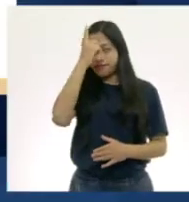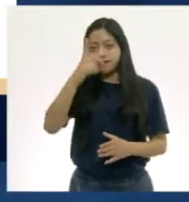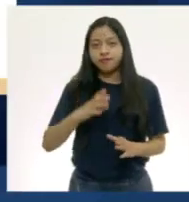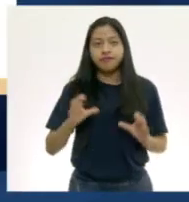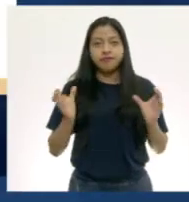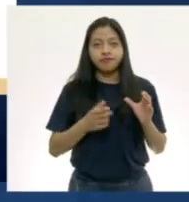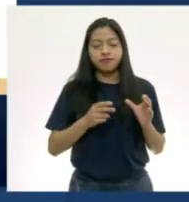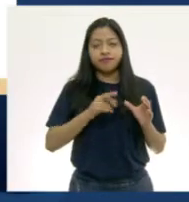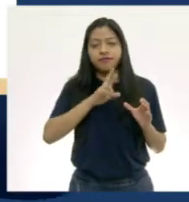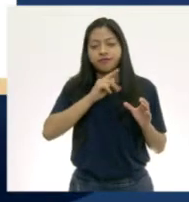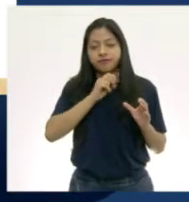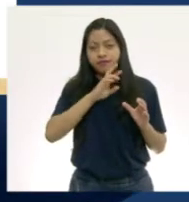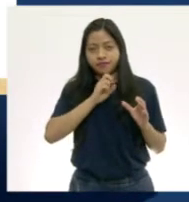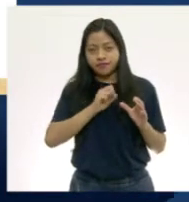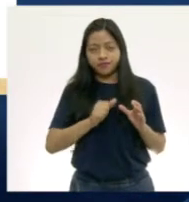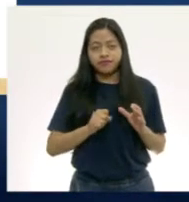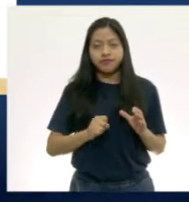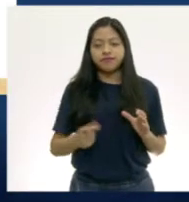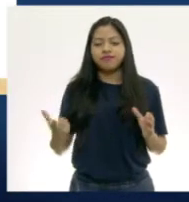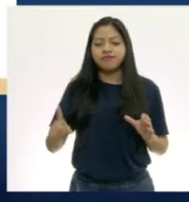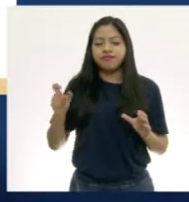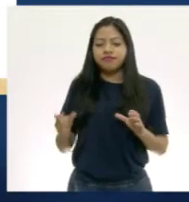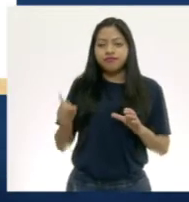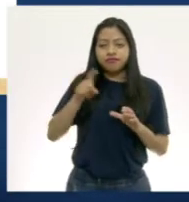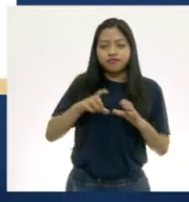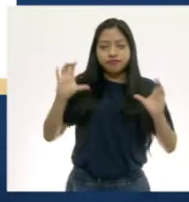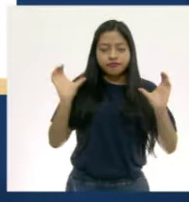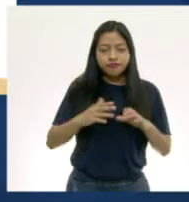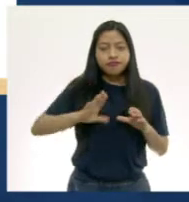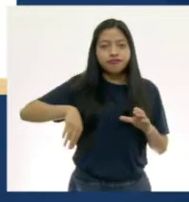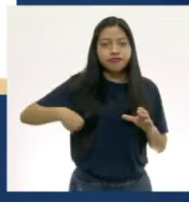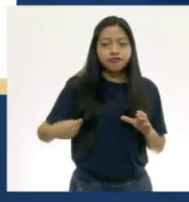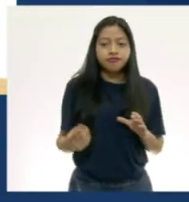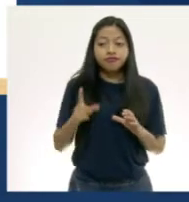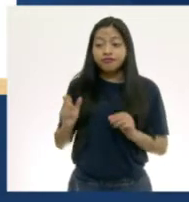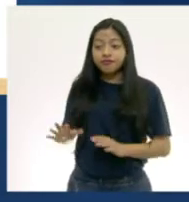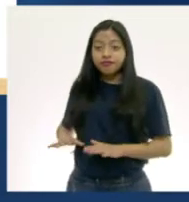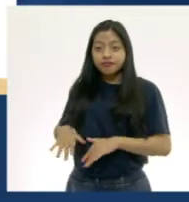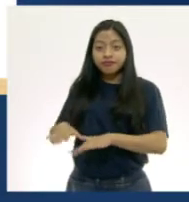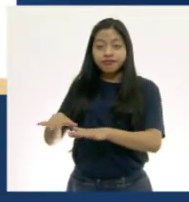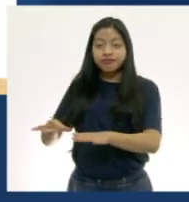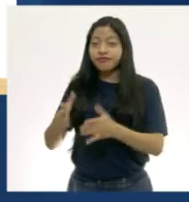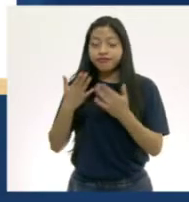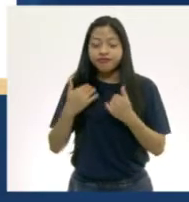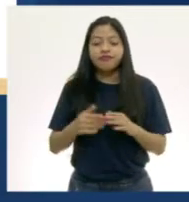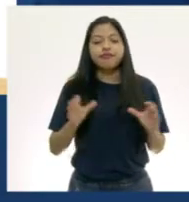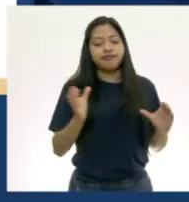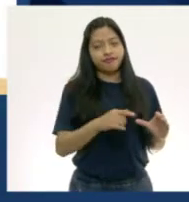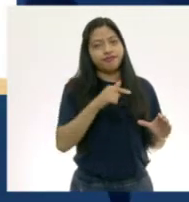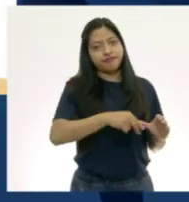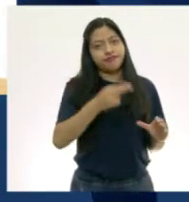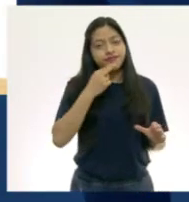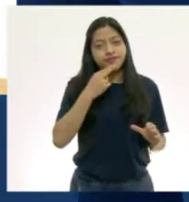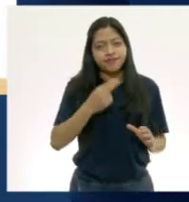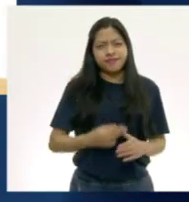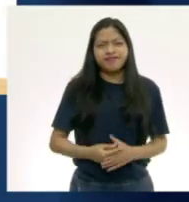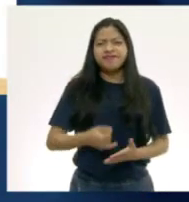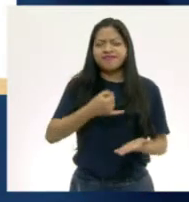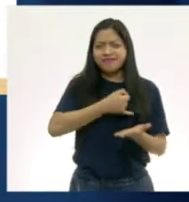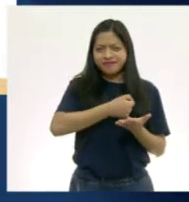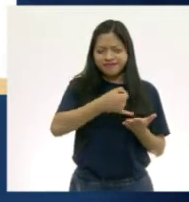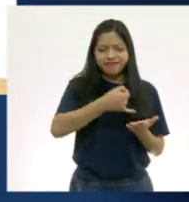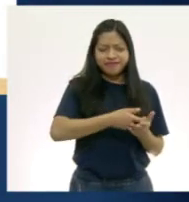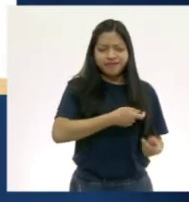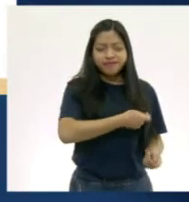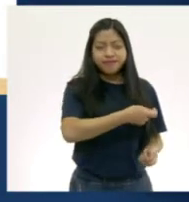el agua y redistribuirla una vez que se retirara. ¿Y usaban esa agua para regar? Así